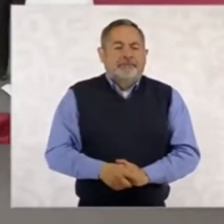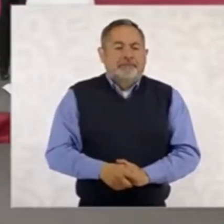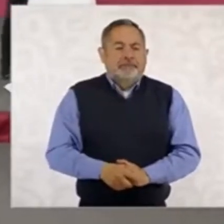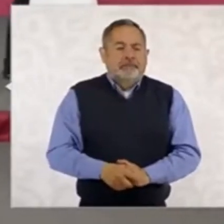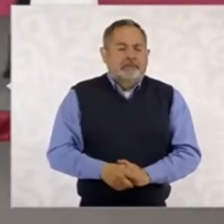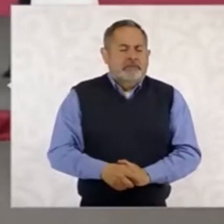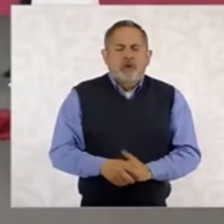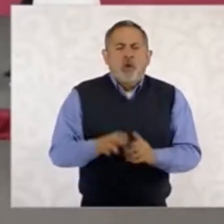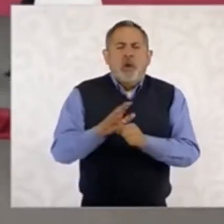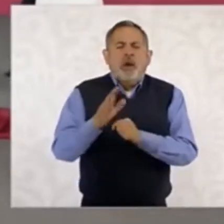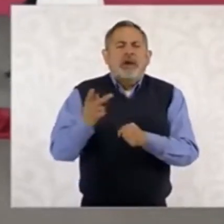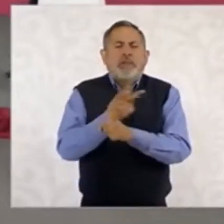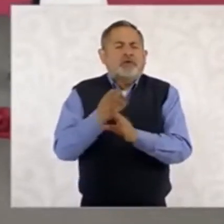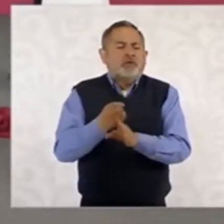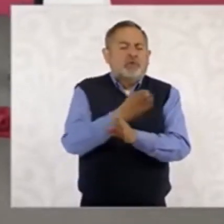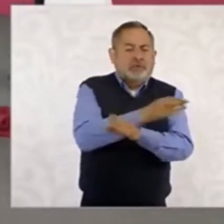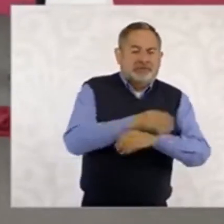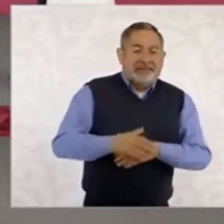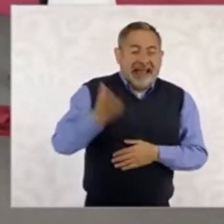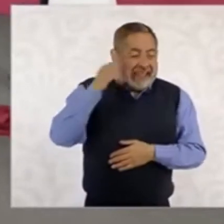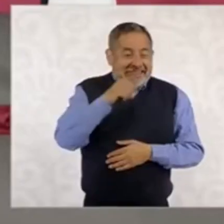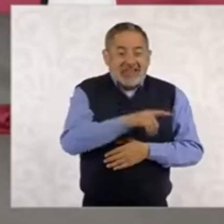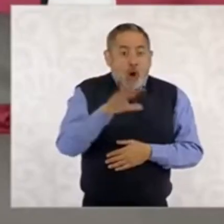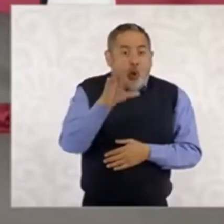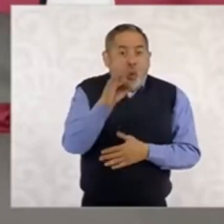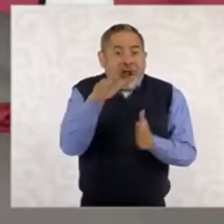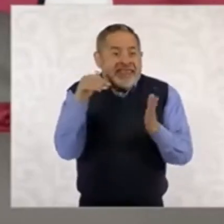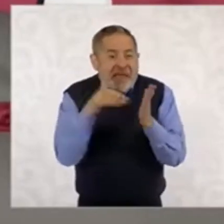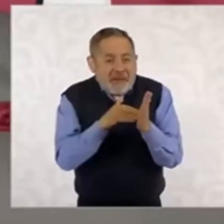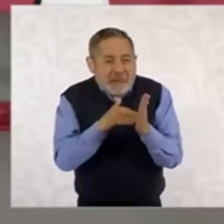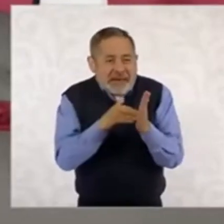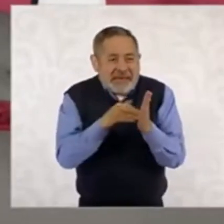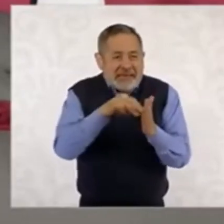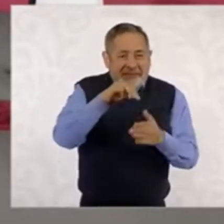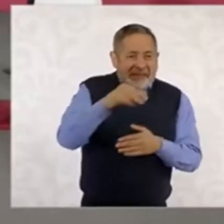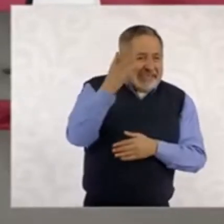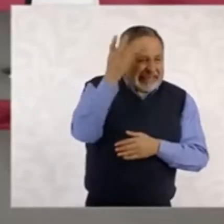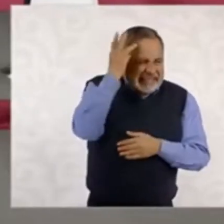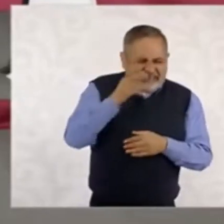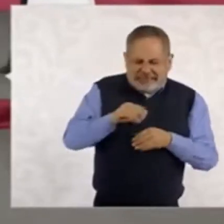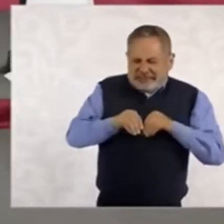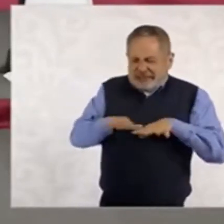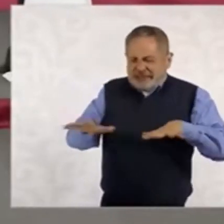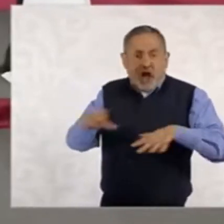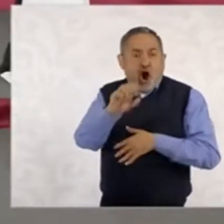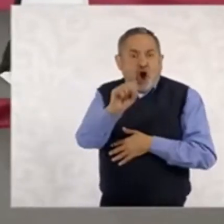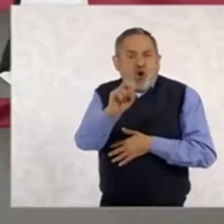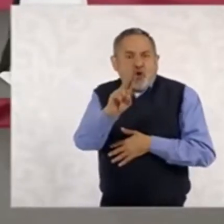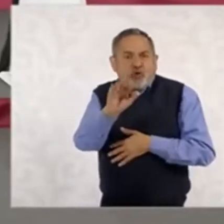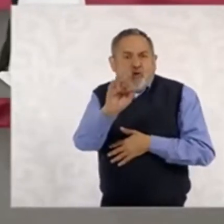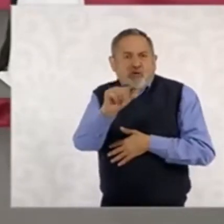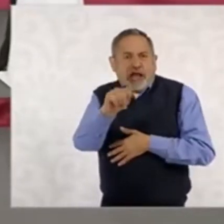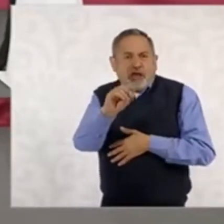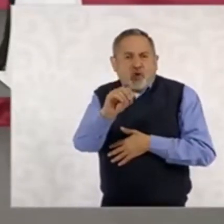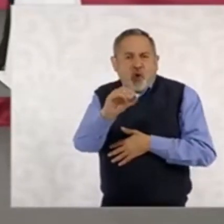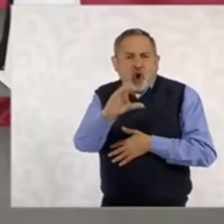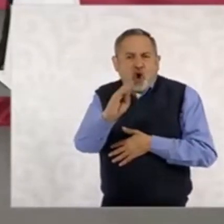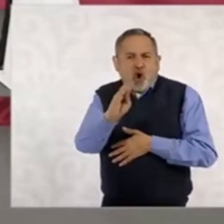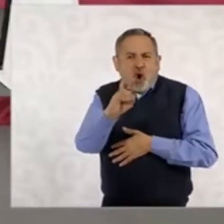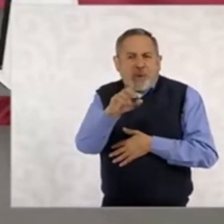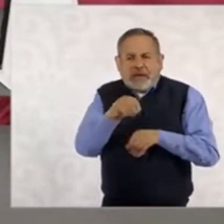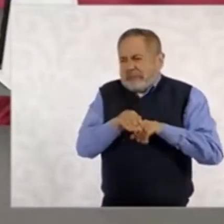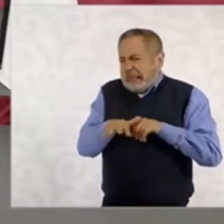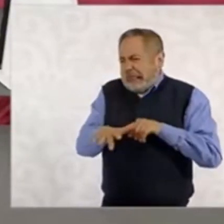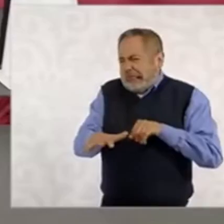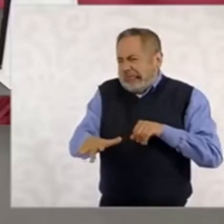¿Cuáles son los antecedentes? Hubo un derrame de 40,000 metros cúbicos de sulfato de cobre del 6 de agosto de